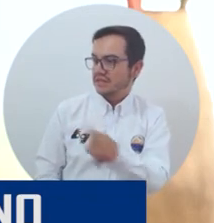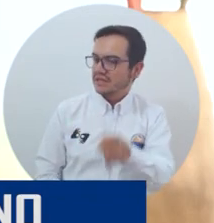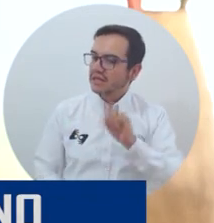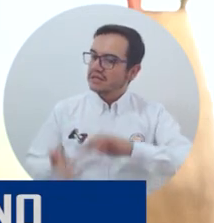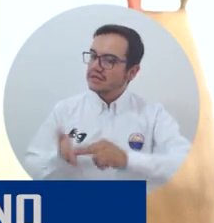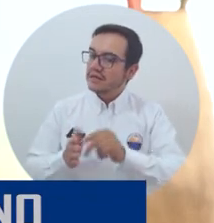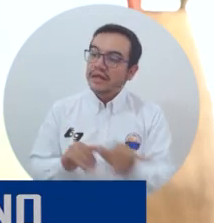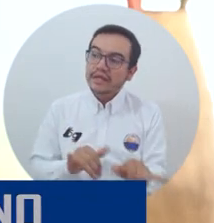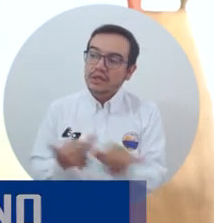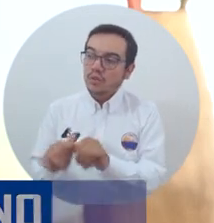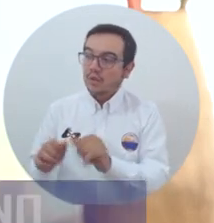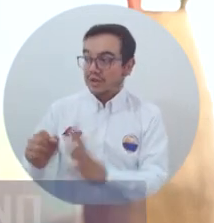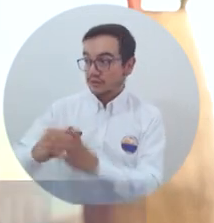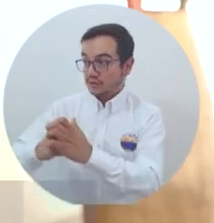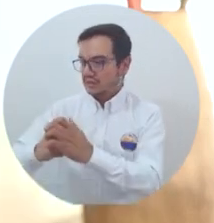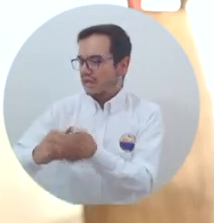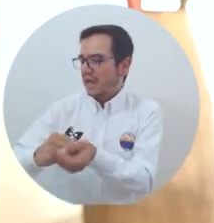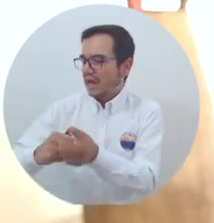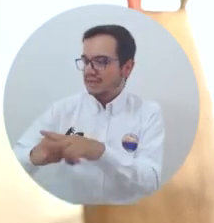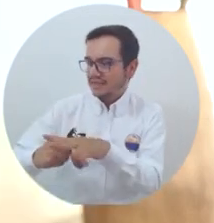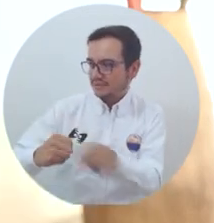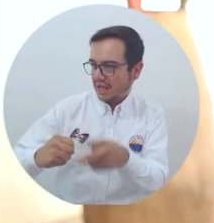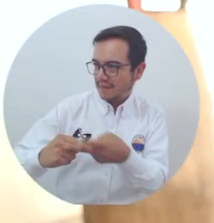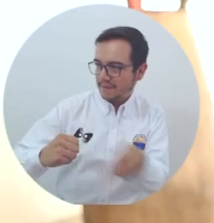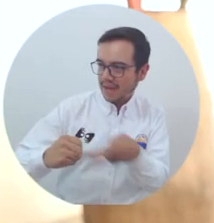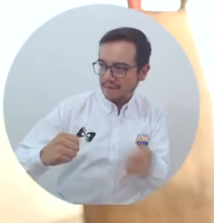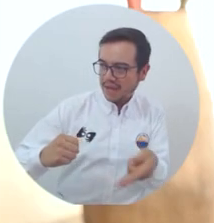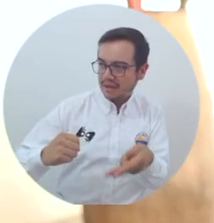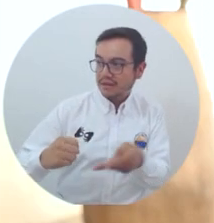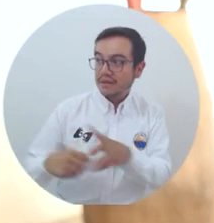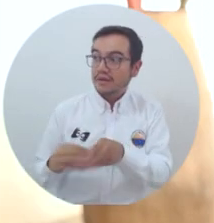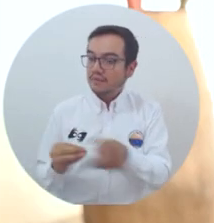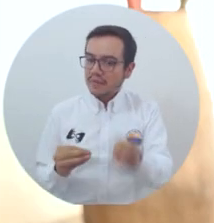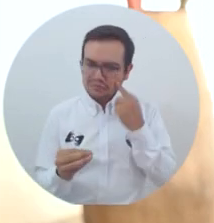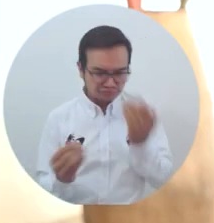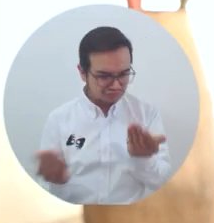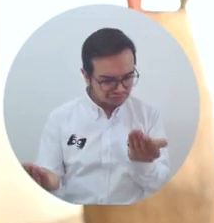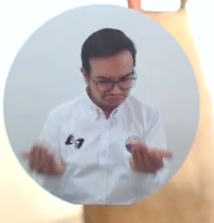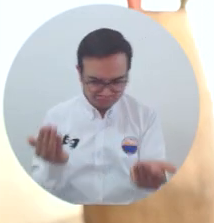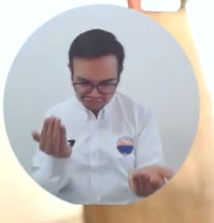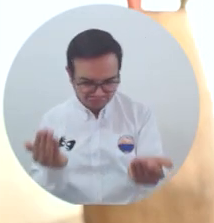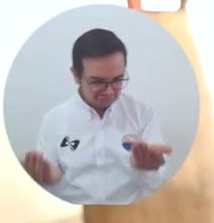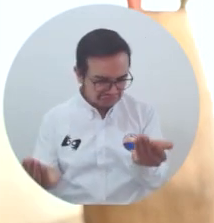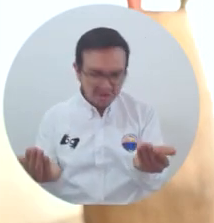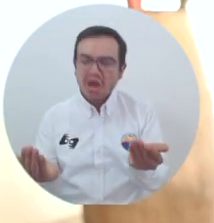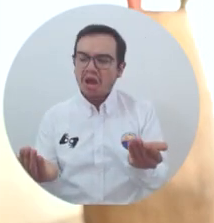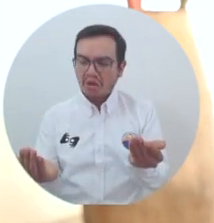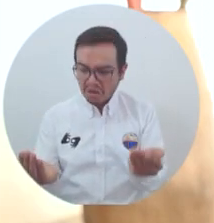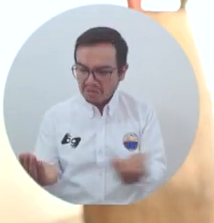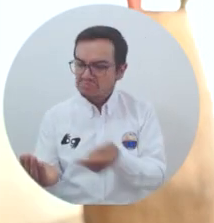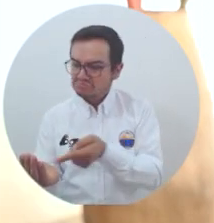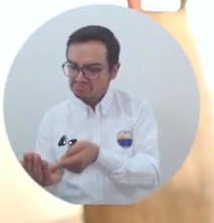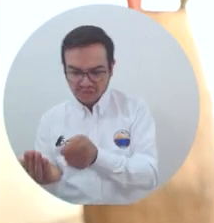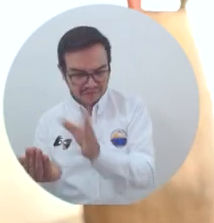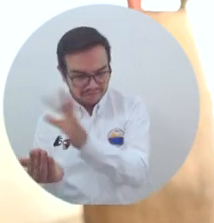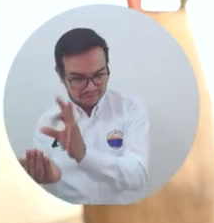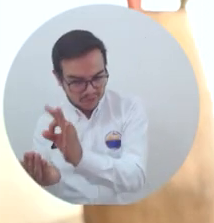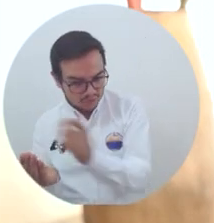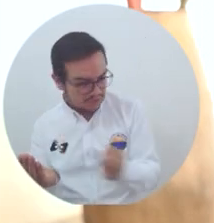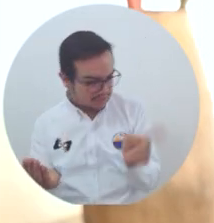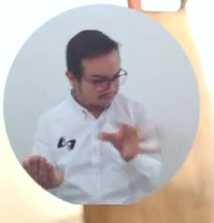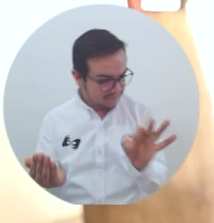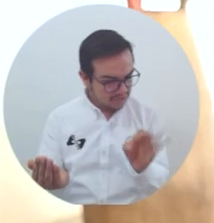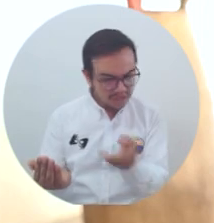MERS, que son otros tipos de coronavirus. En esos estudios han encontrado unas pequeñas partes de